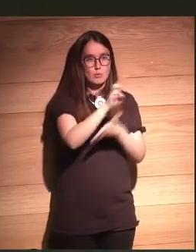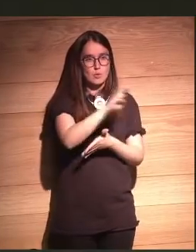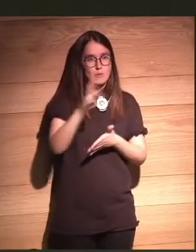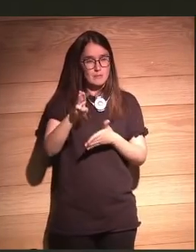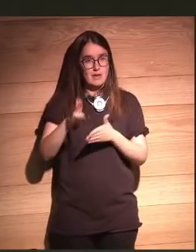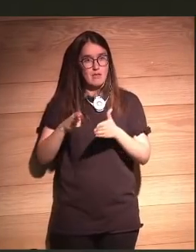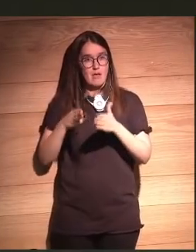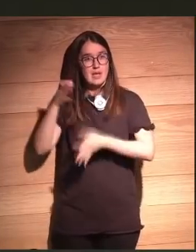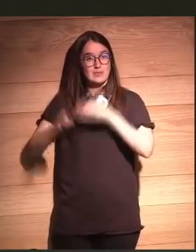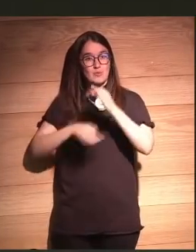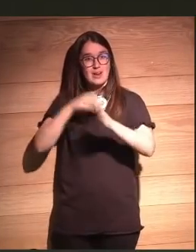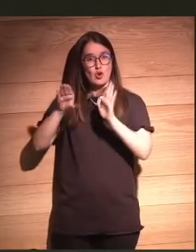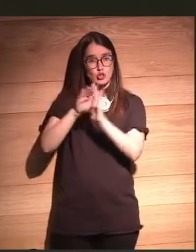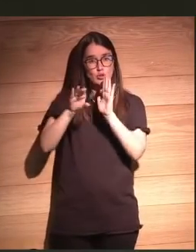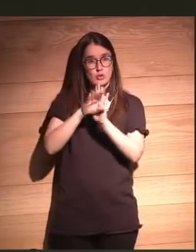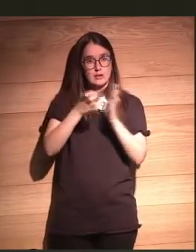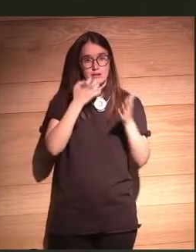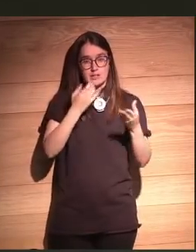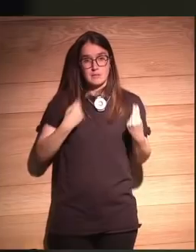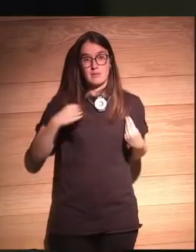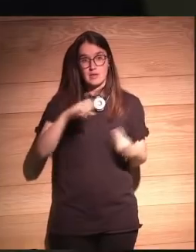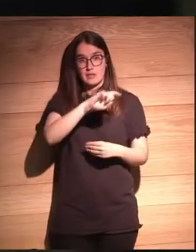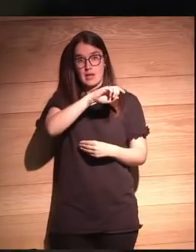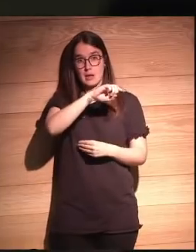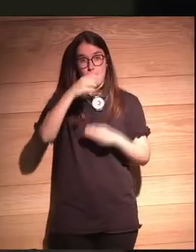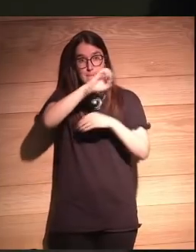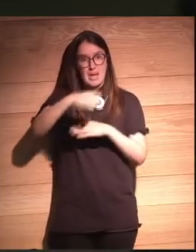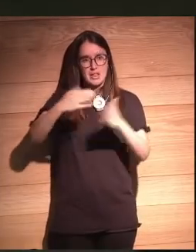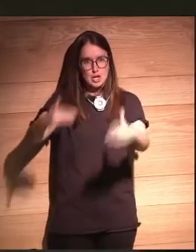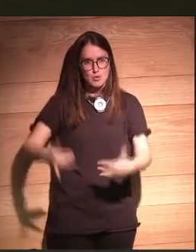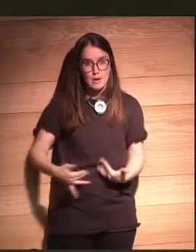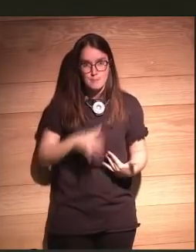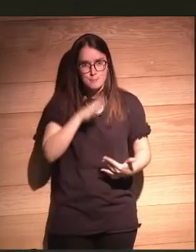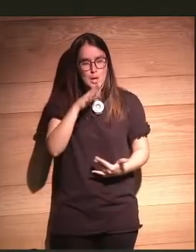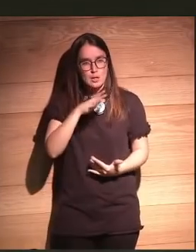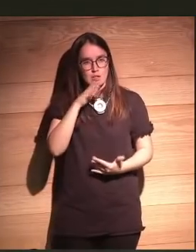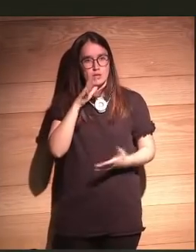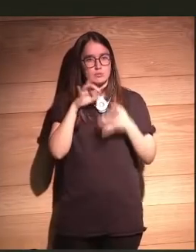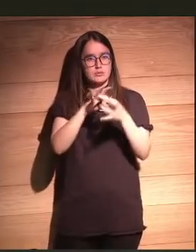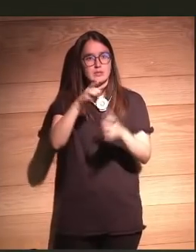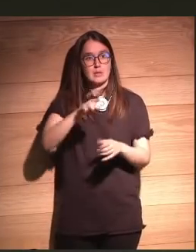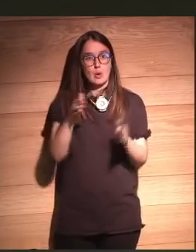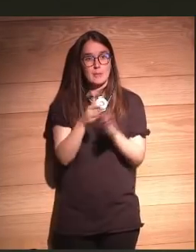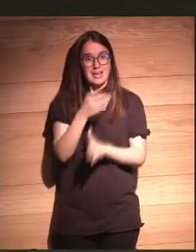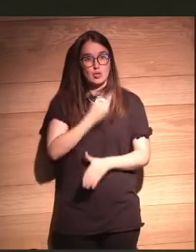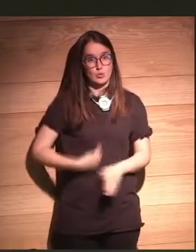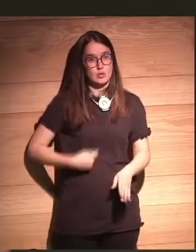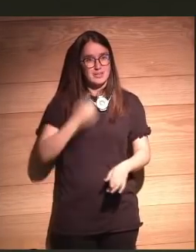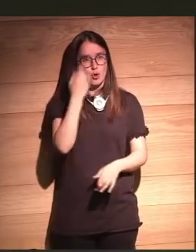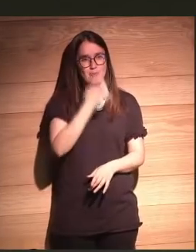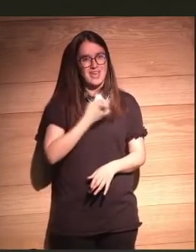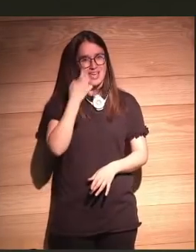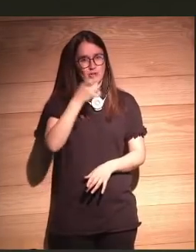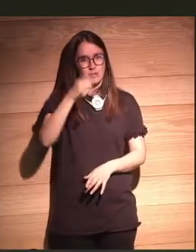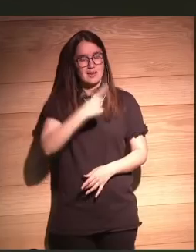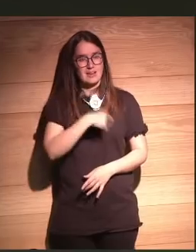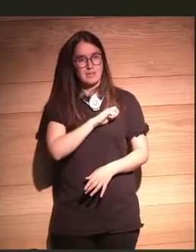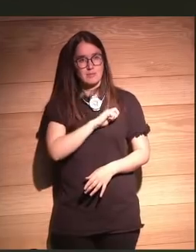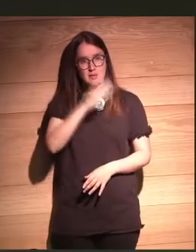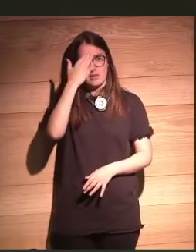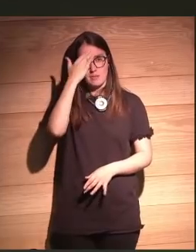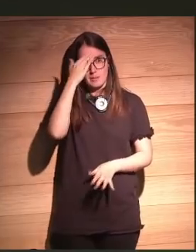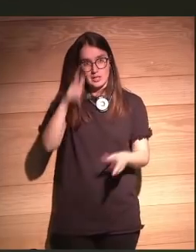al Constitucional si de verdad no hay vivienda vacía en este país? Y eso lo vinculo también con lo de los pequeños propietarios, que creo que es otro mito. Es decir, en España,